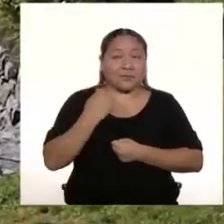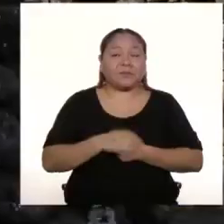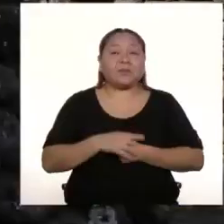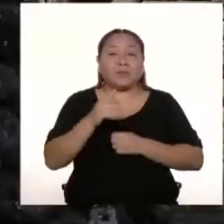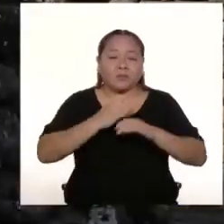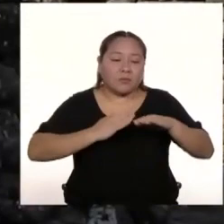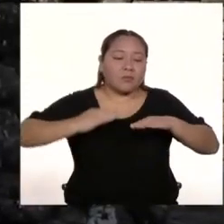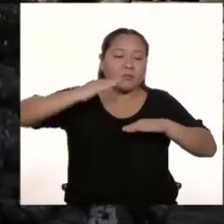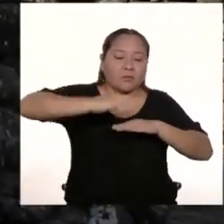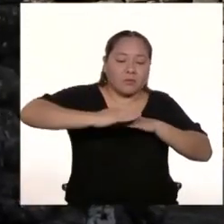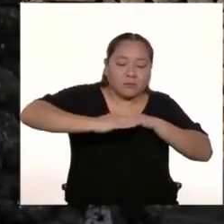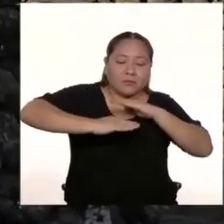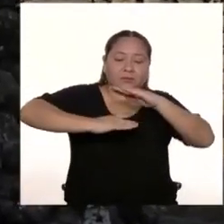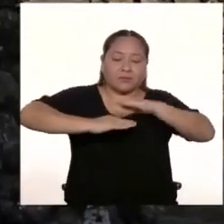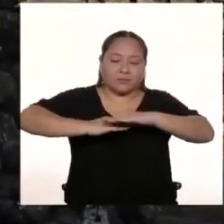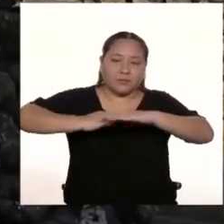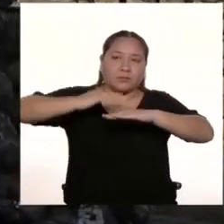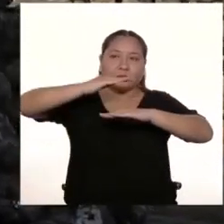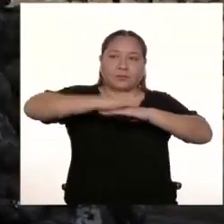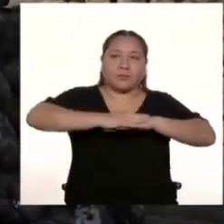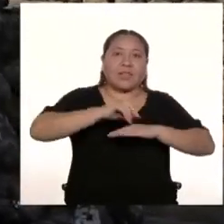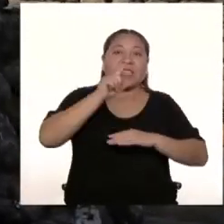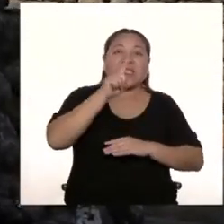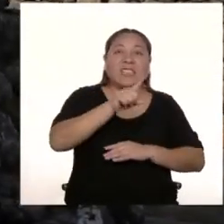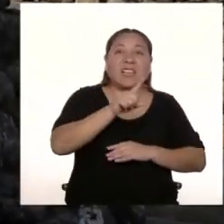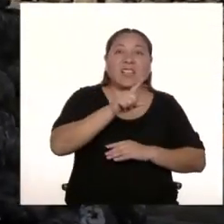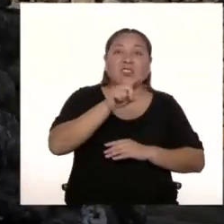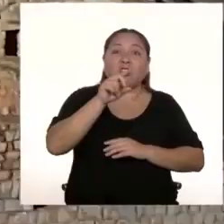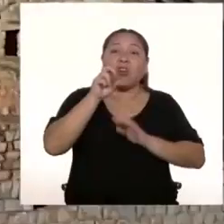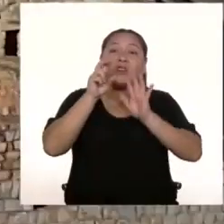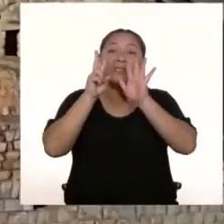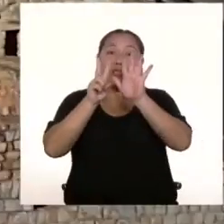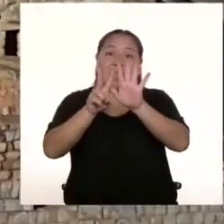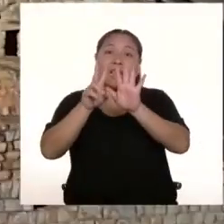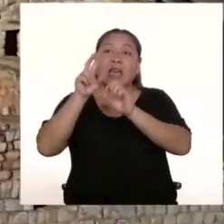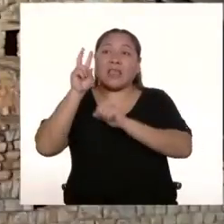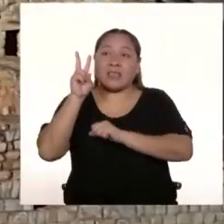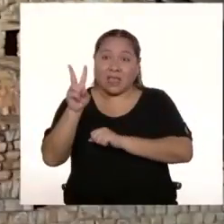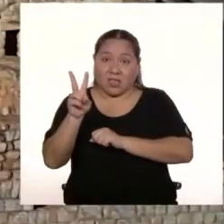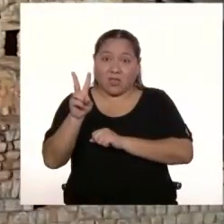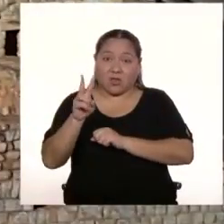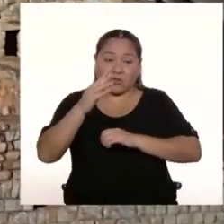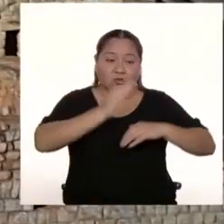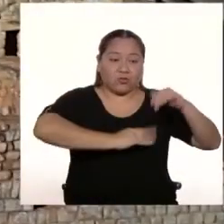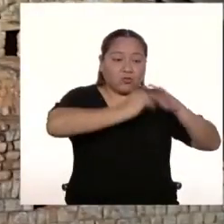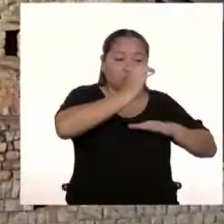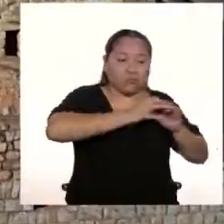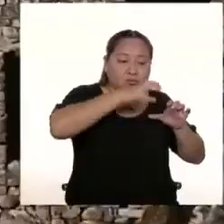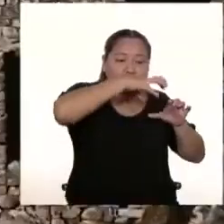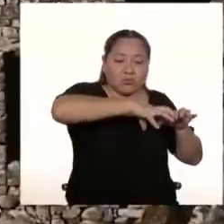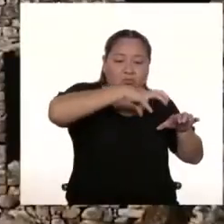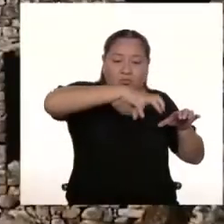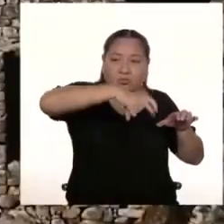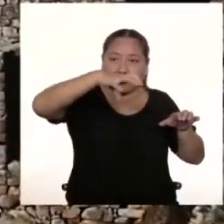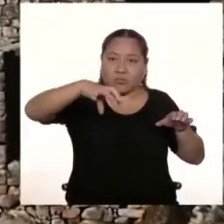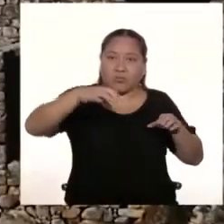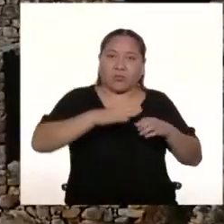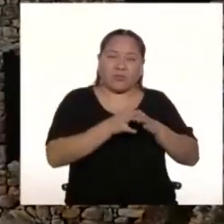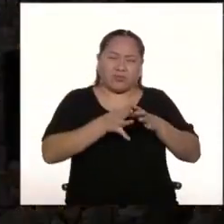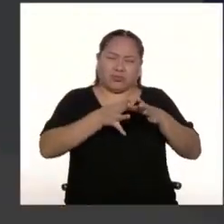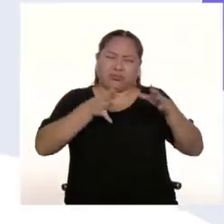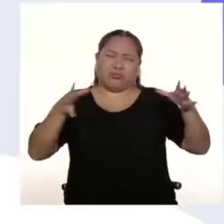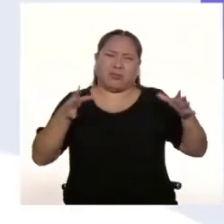Sobre ellas, un conjunto de 172 edificios que cubren un área de más de 100.000 metros cuadrados.